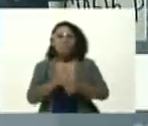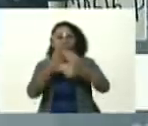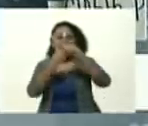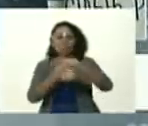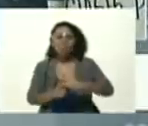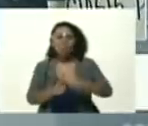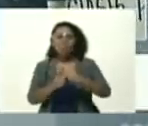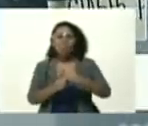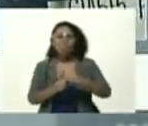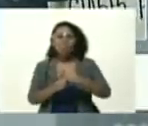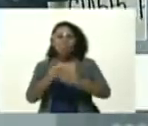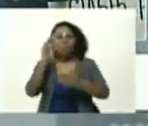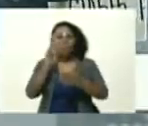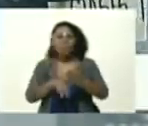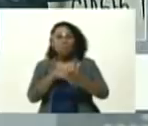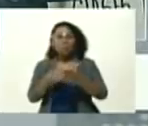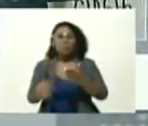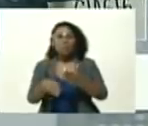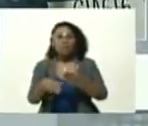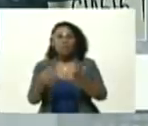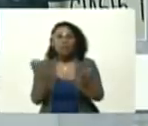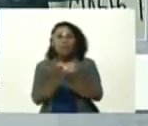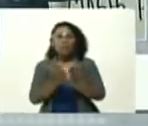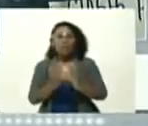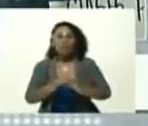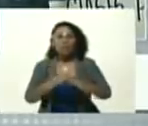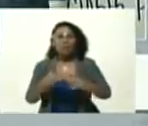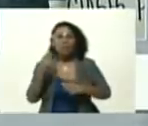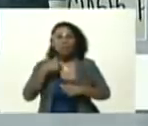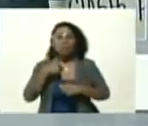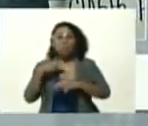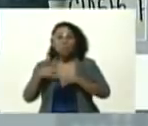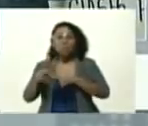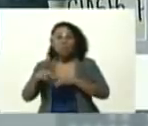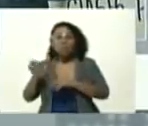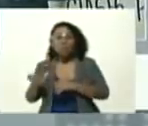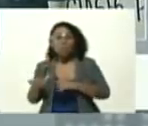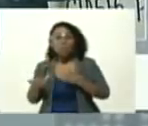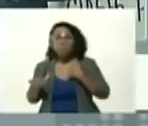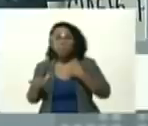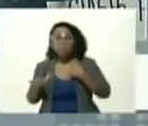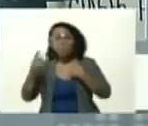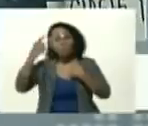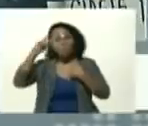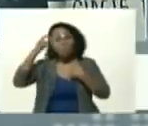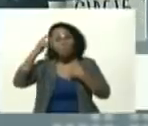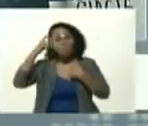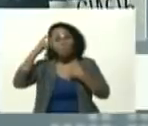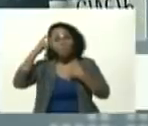sumaron, eliminó Caldera las Escuelas Técnicas Industriales. Yo era un niño y recuerdo que